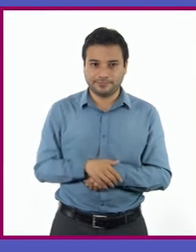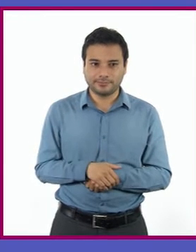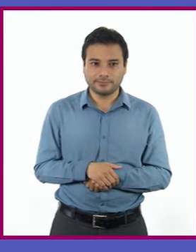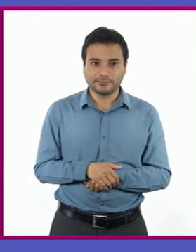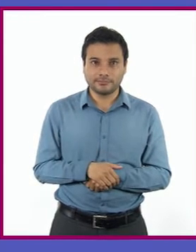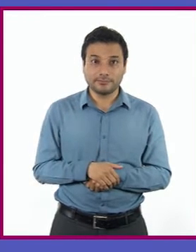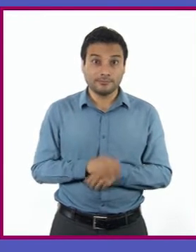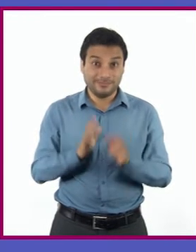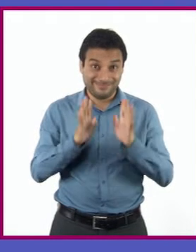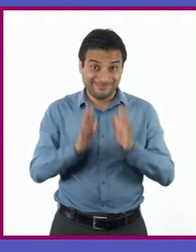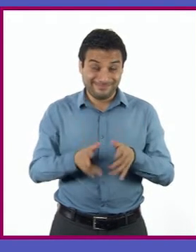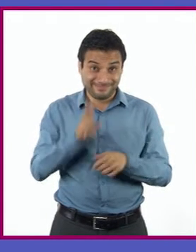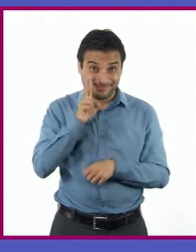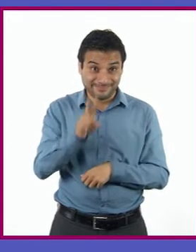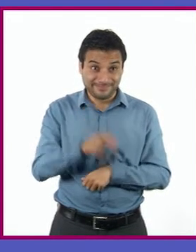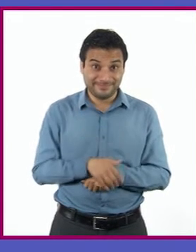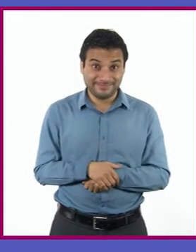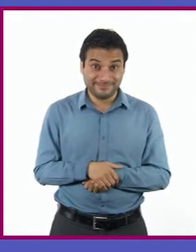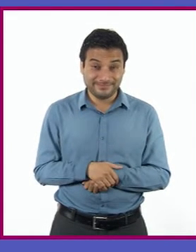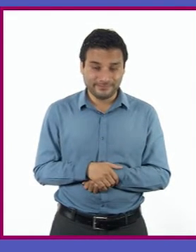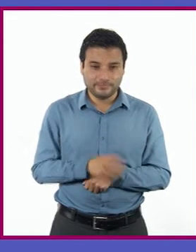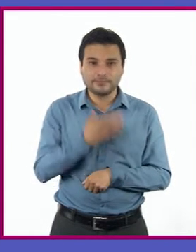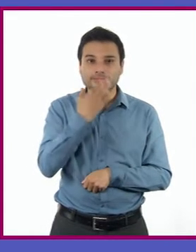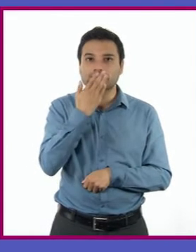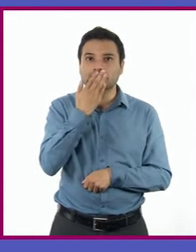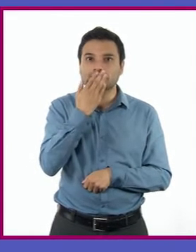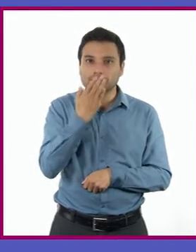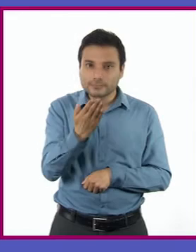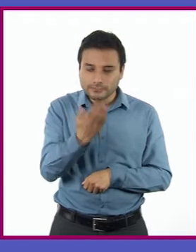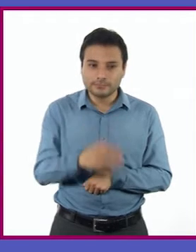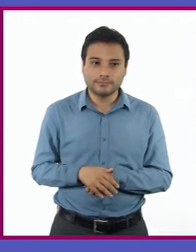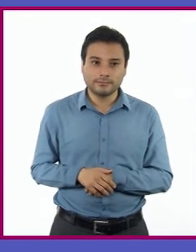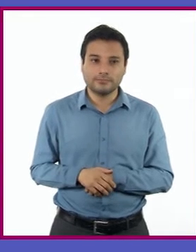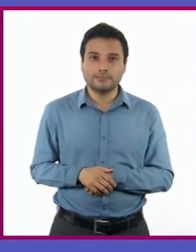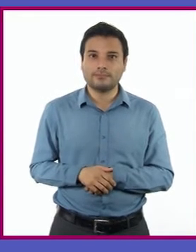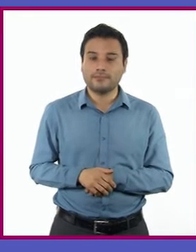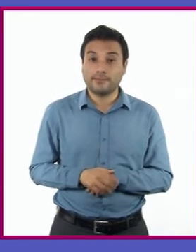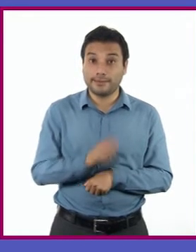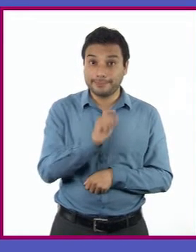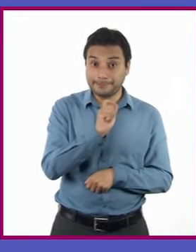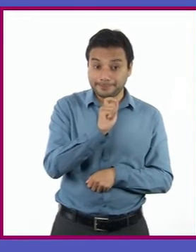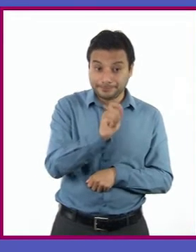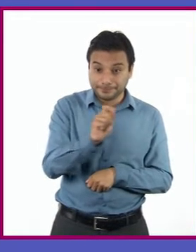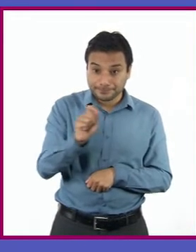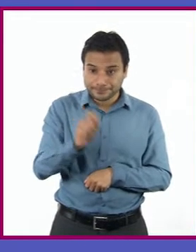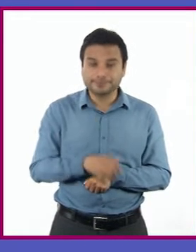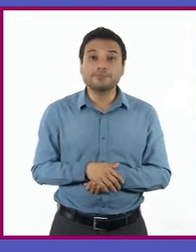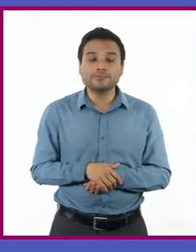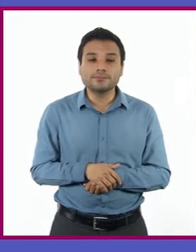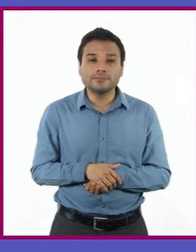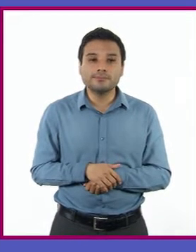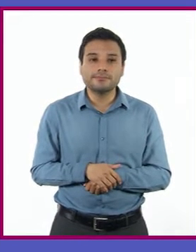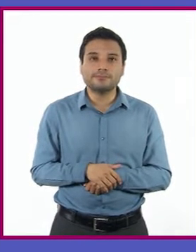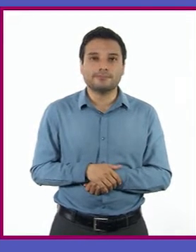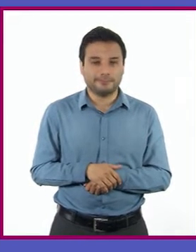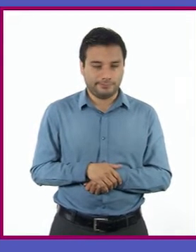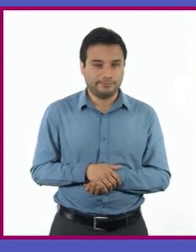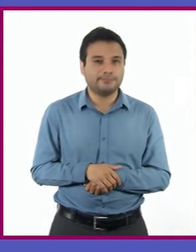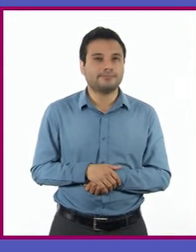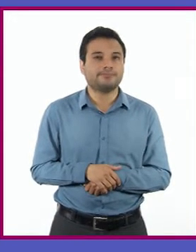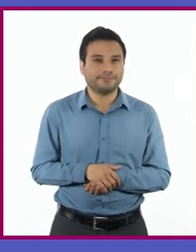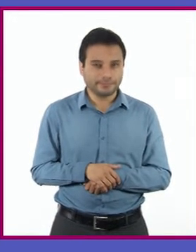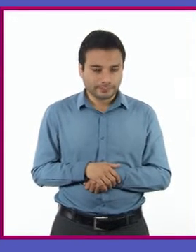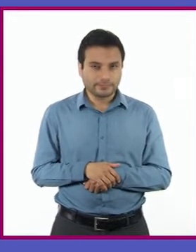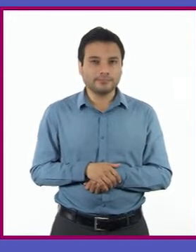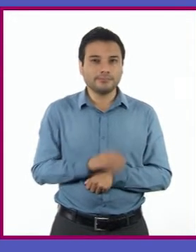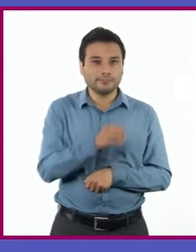algunos marcadores? ¡Excelente! Después de los puntos suspensivos se encuentra el primero, que pertenece a los ordenadores, que